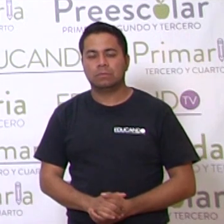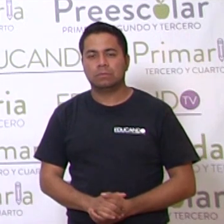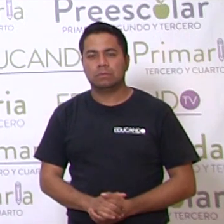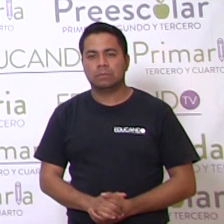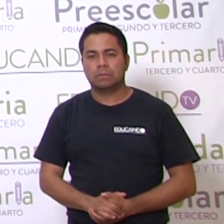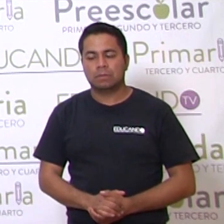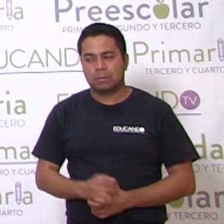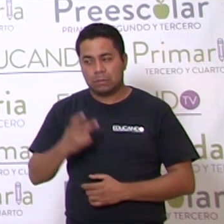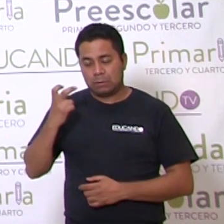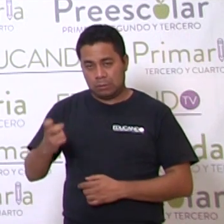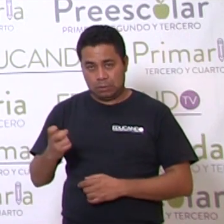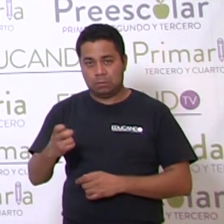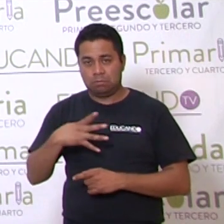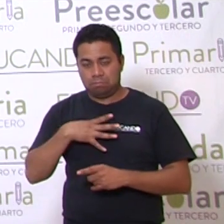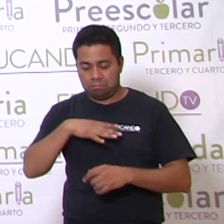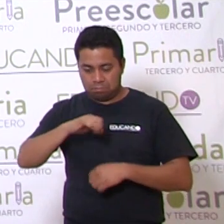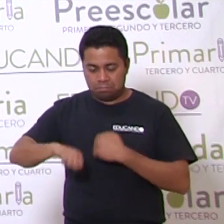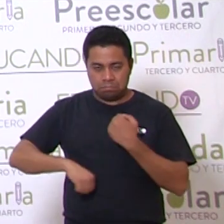complemento